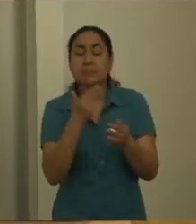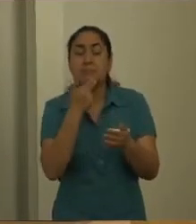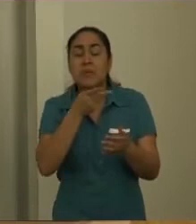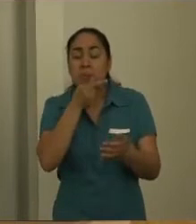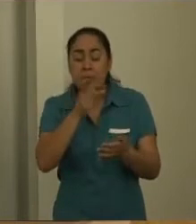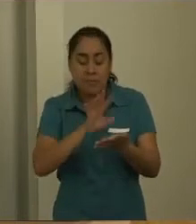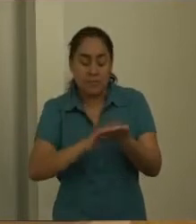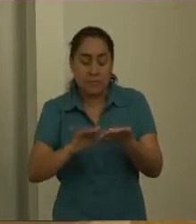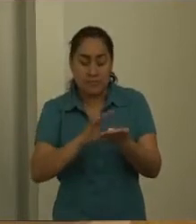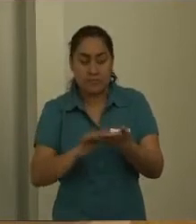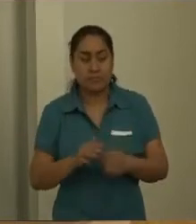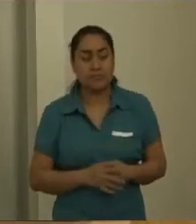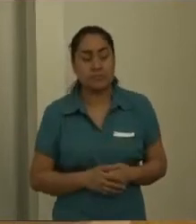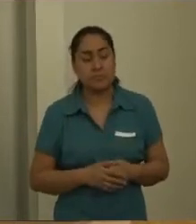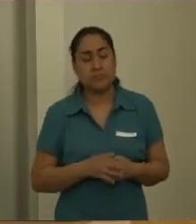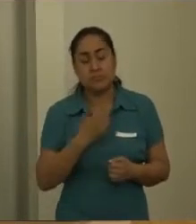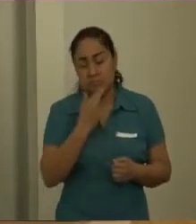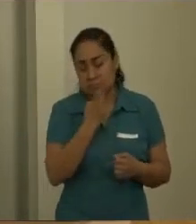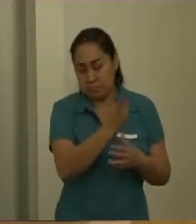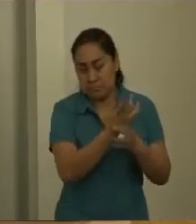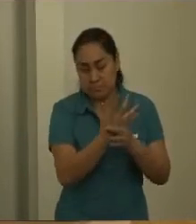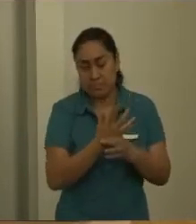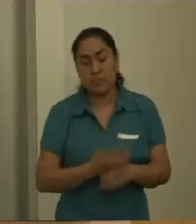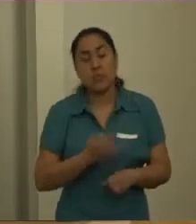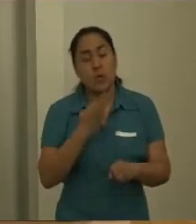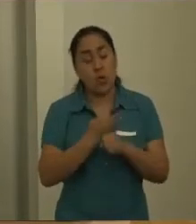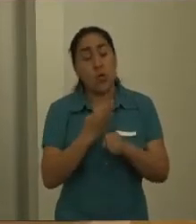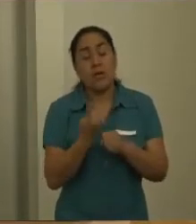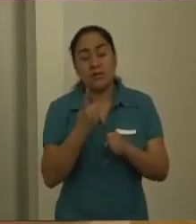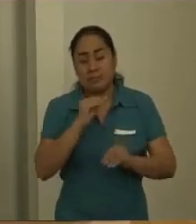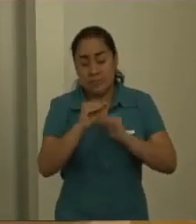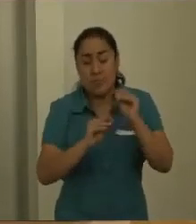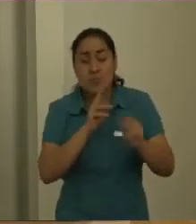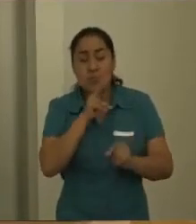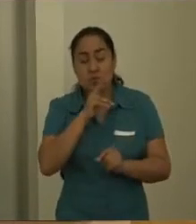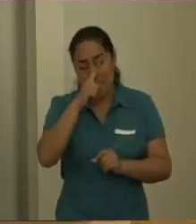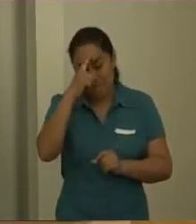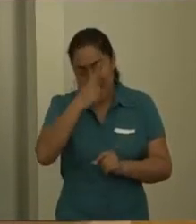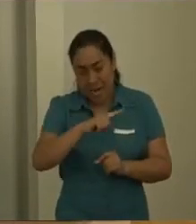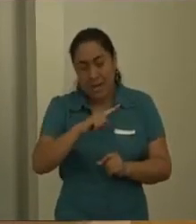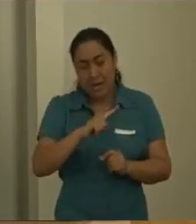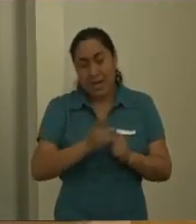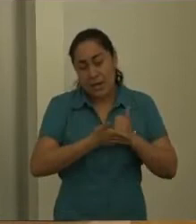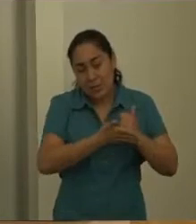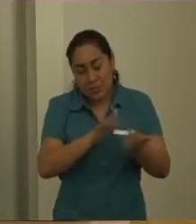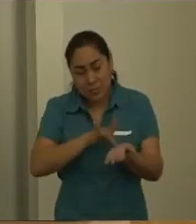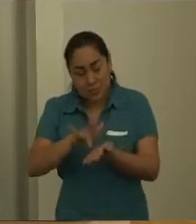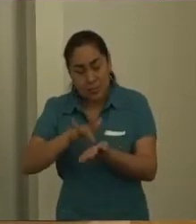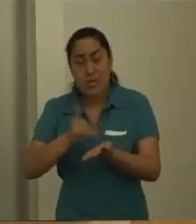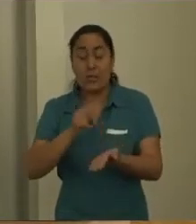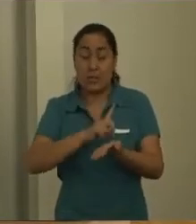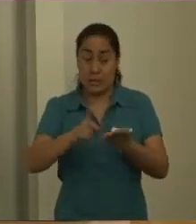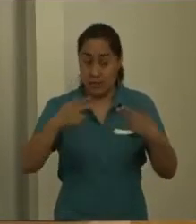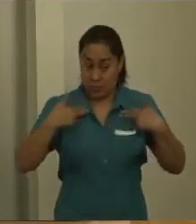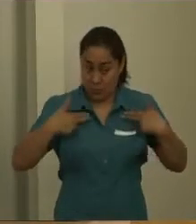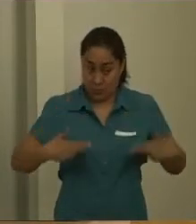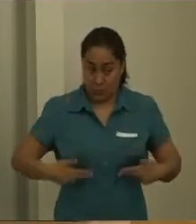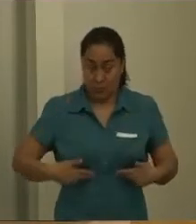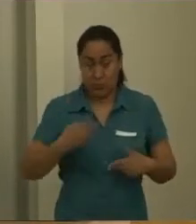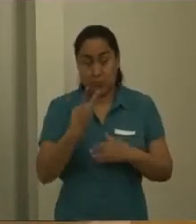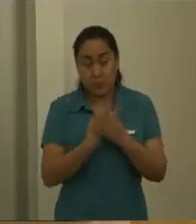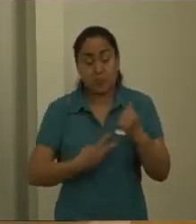respecto y cito la cuestión del desarrollo de los recursos extractivos y los derechos humanos